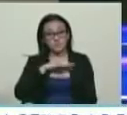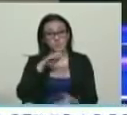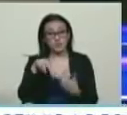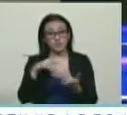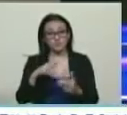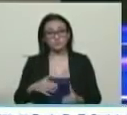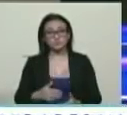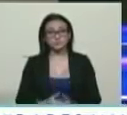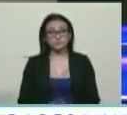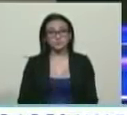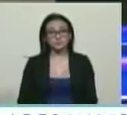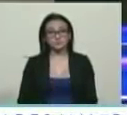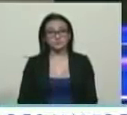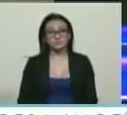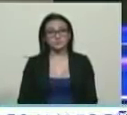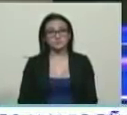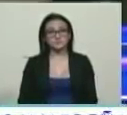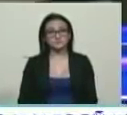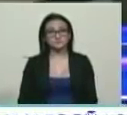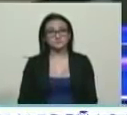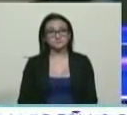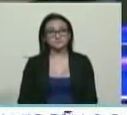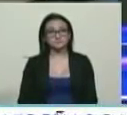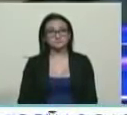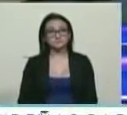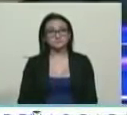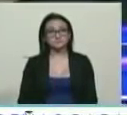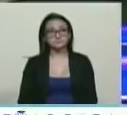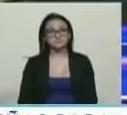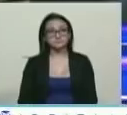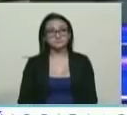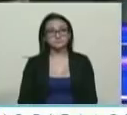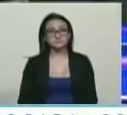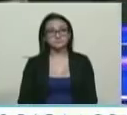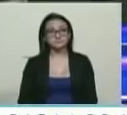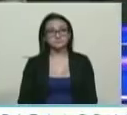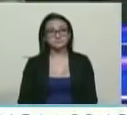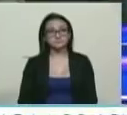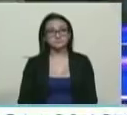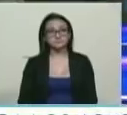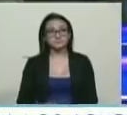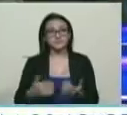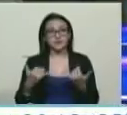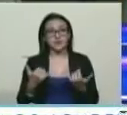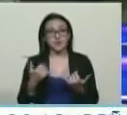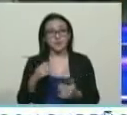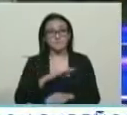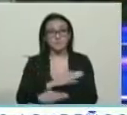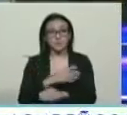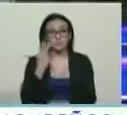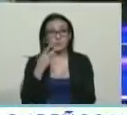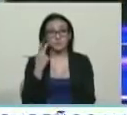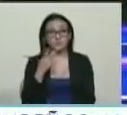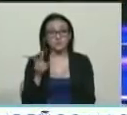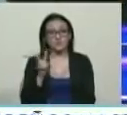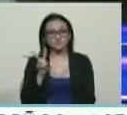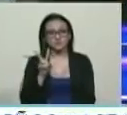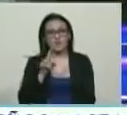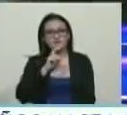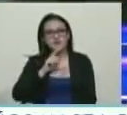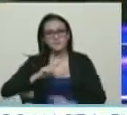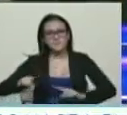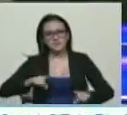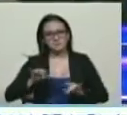bolivariana, nuestra militancia. Y pudiésemos decir más, hoy el poder político en Venezuela lo ejerce el